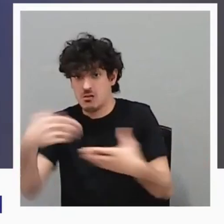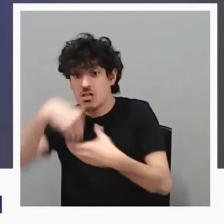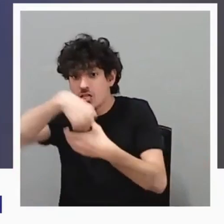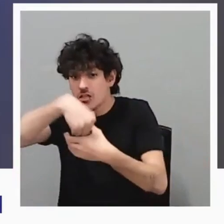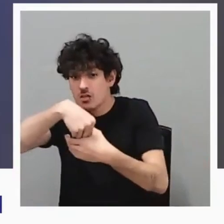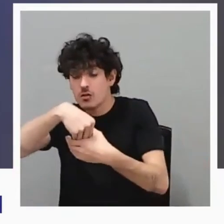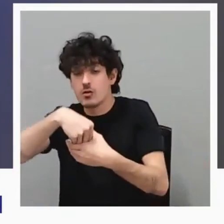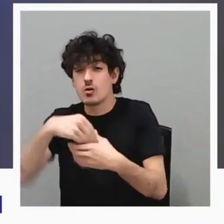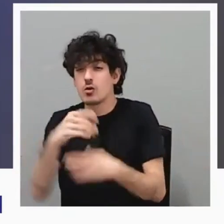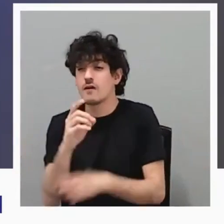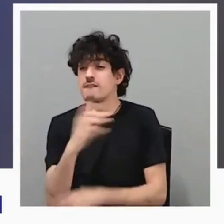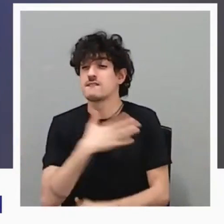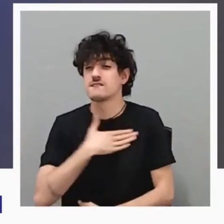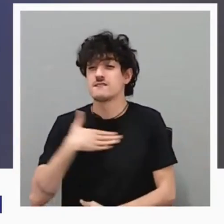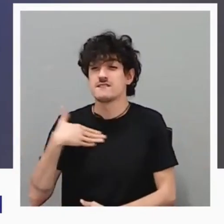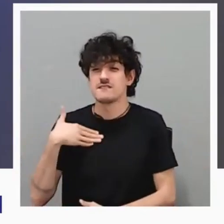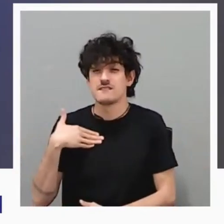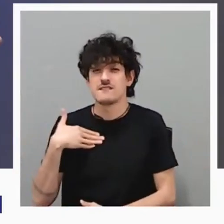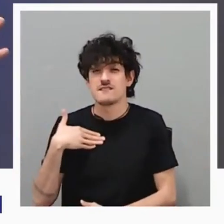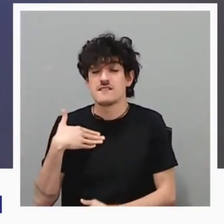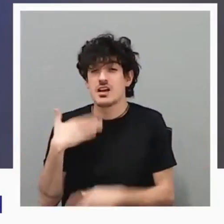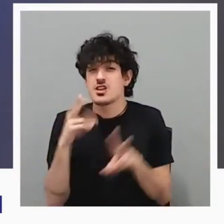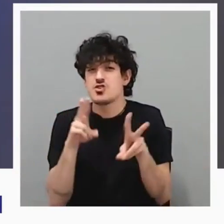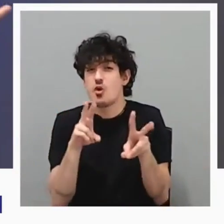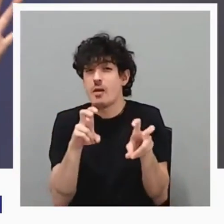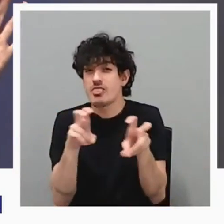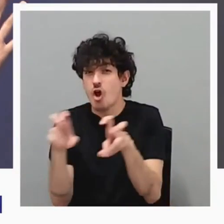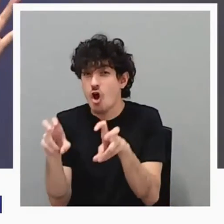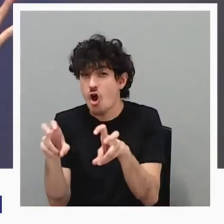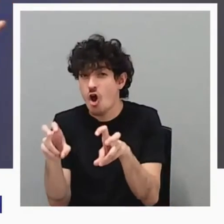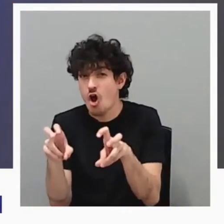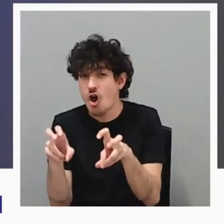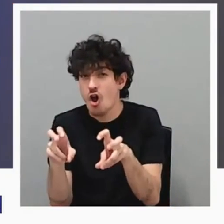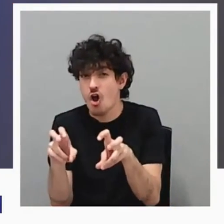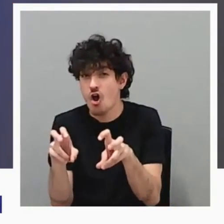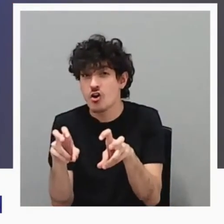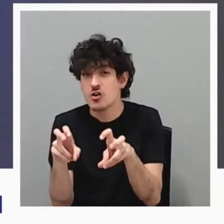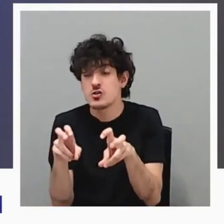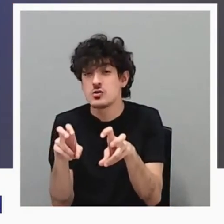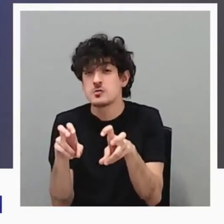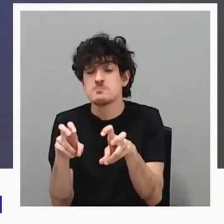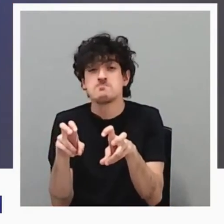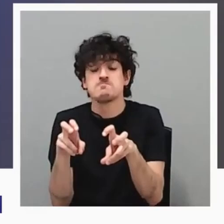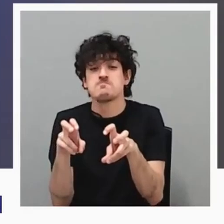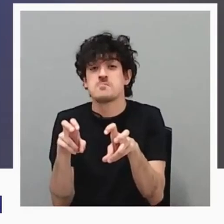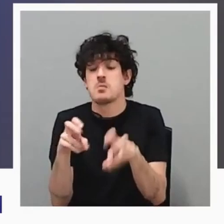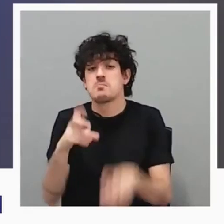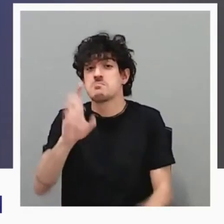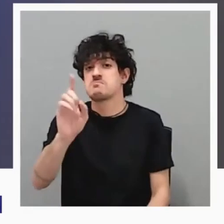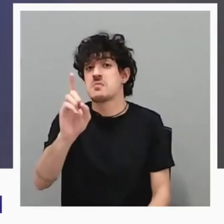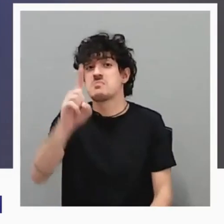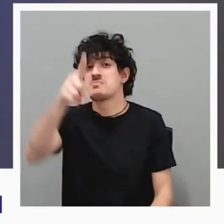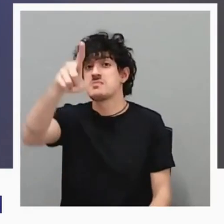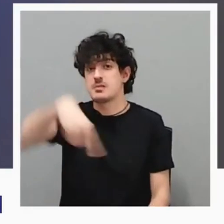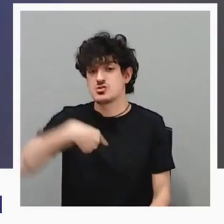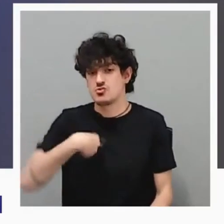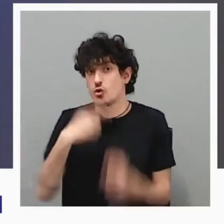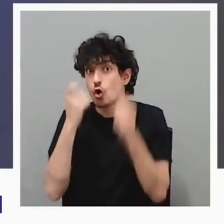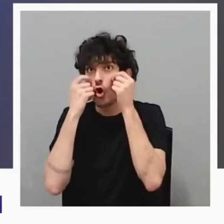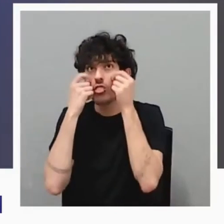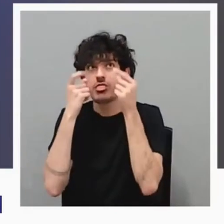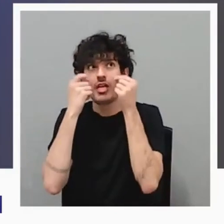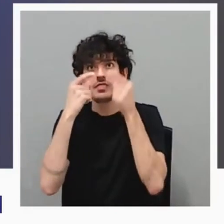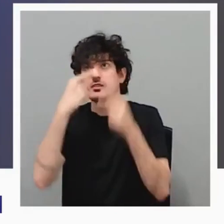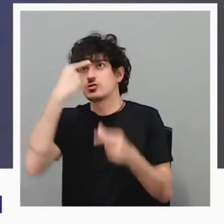innovación porque es bueno para mi cuenta de resultados, que lógicamente me parece súper legítimo, sino también porque soy consciente de esas